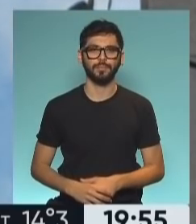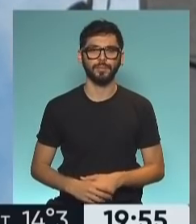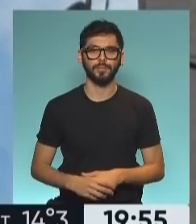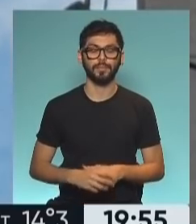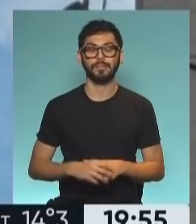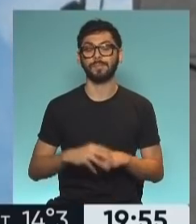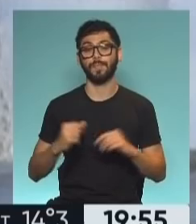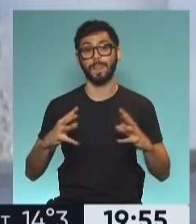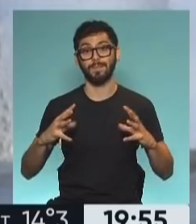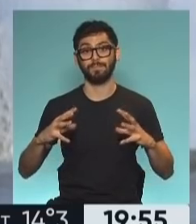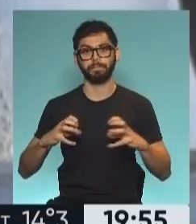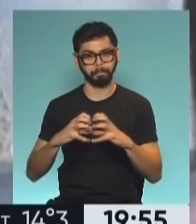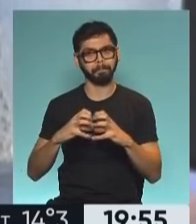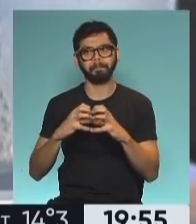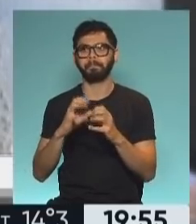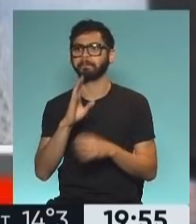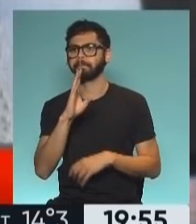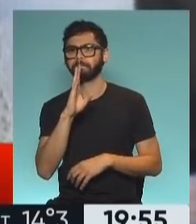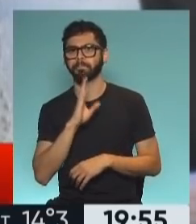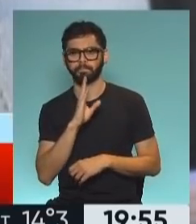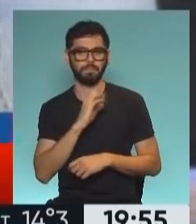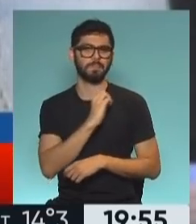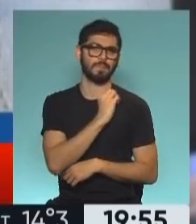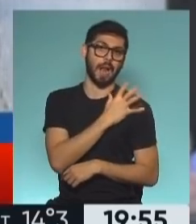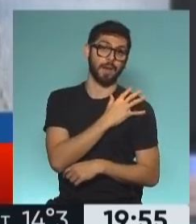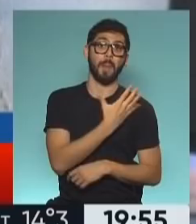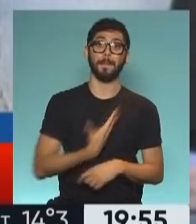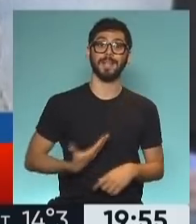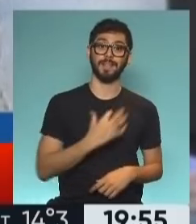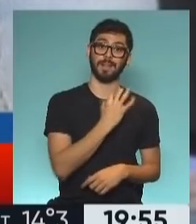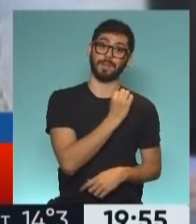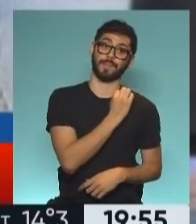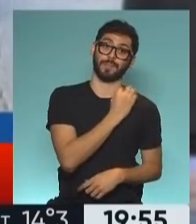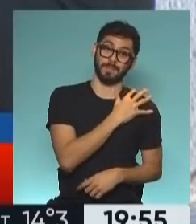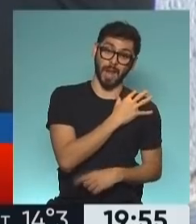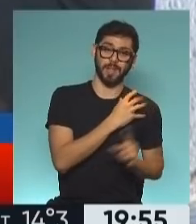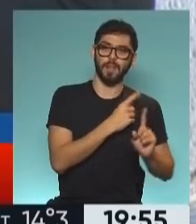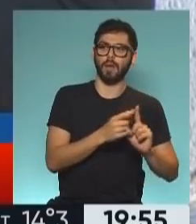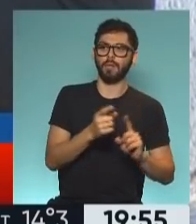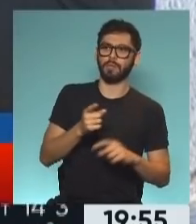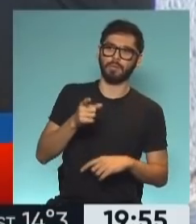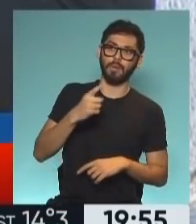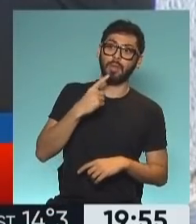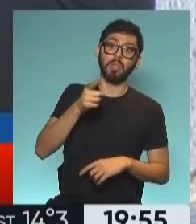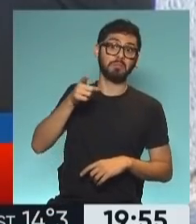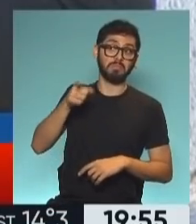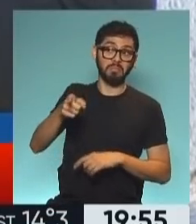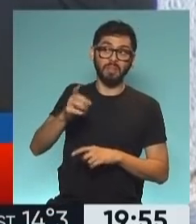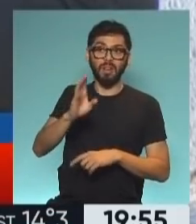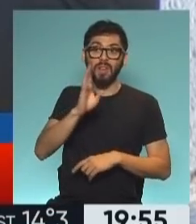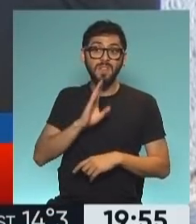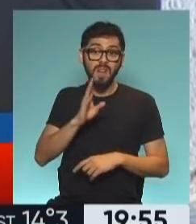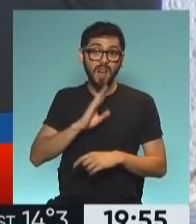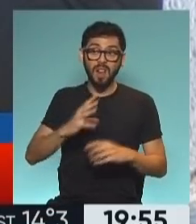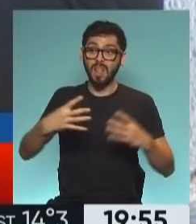Conflicto palestino-israelí. El presidente palestino Mahmoud Abbas acusó a Israel de cometer crímenes de